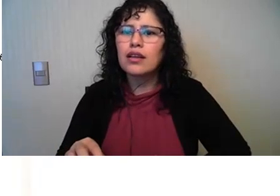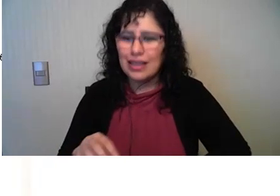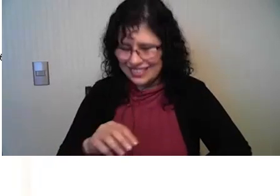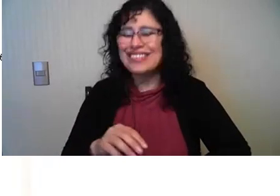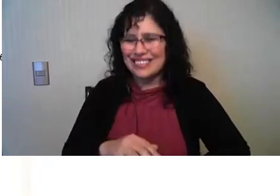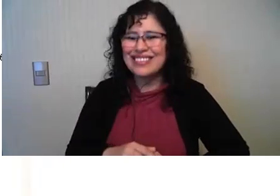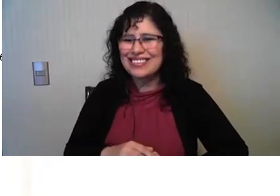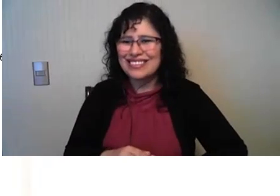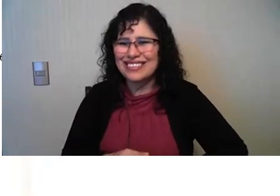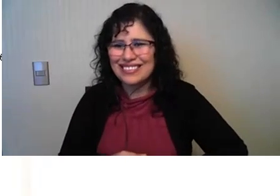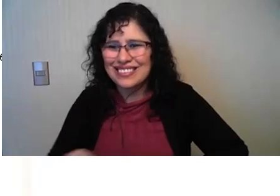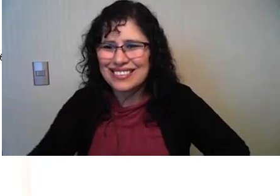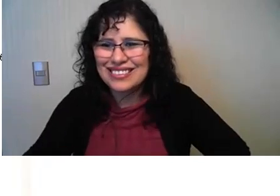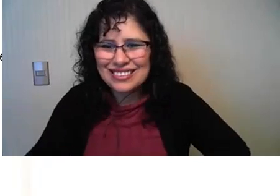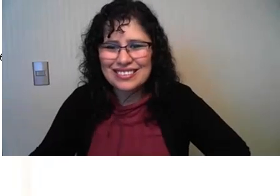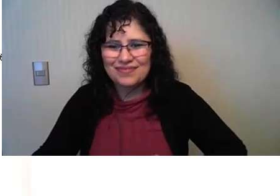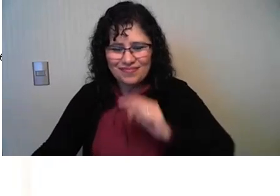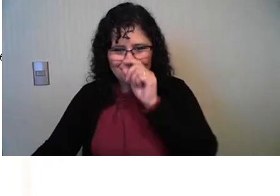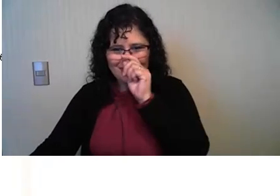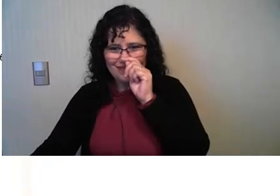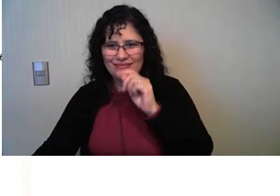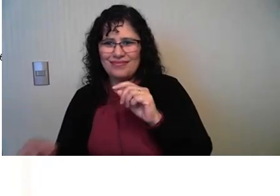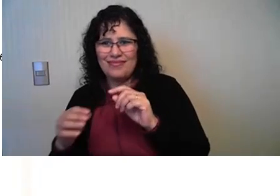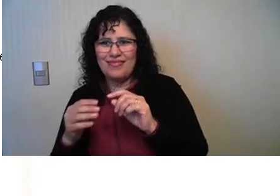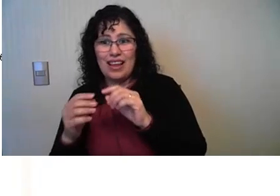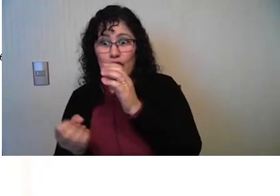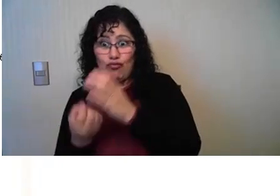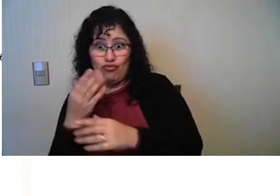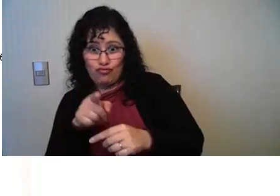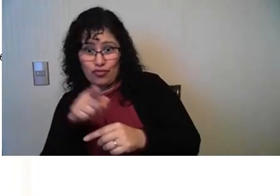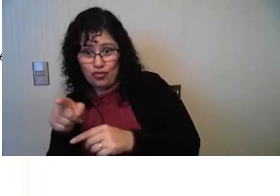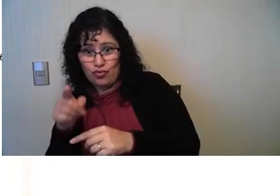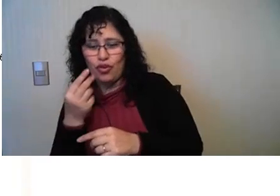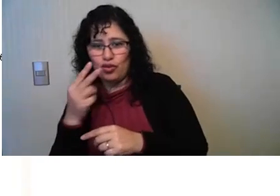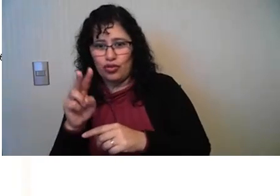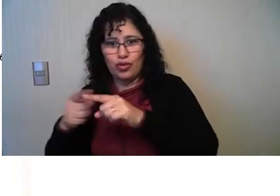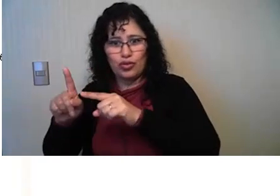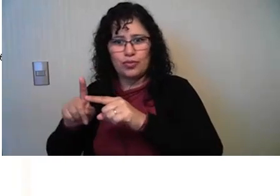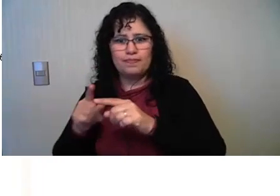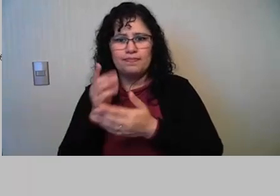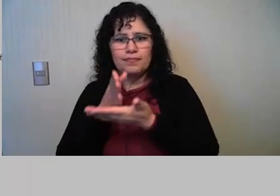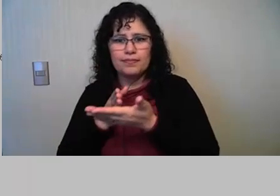habíamos dividido en una superior e inferior. Bueno, acá lo dividen en una lateral y otra medial. Distintos